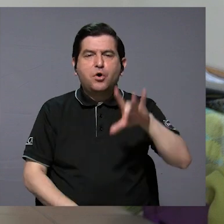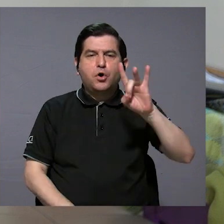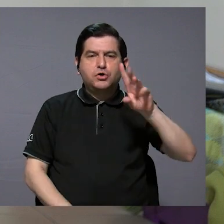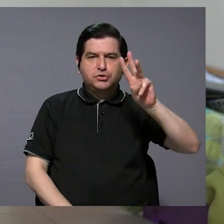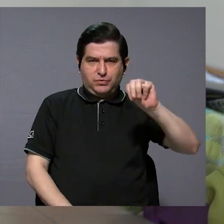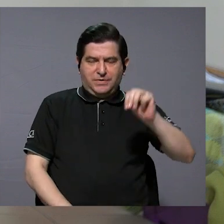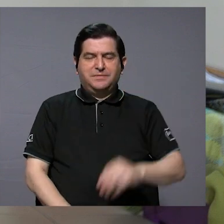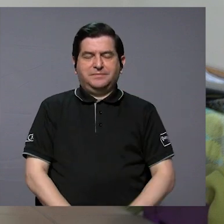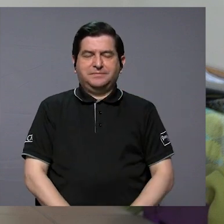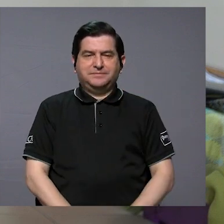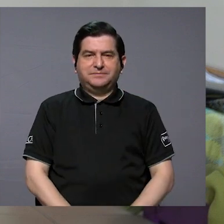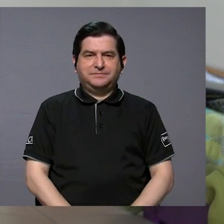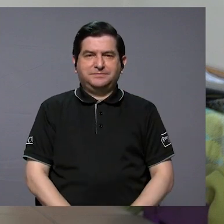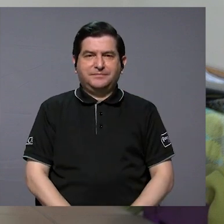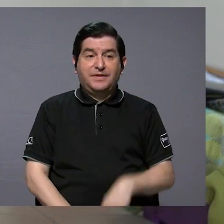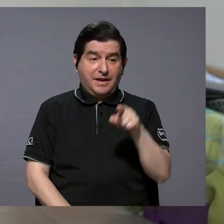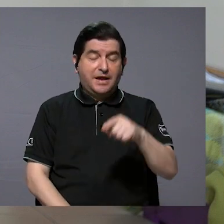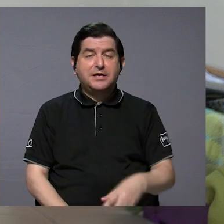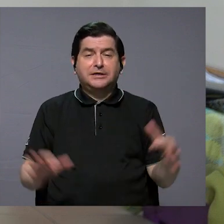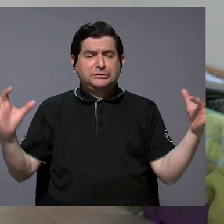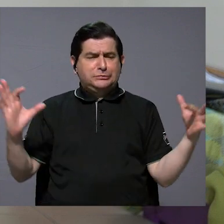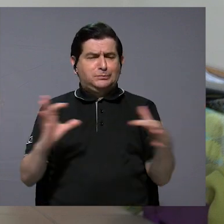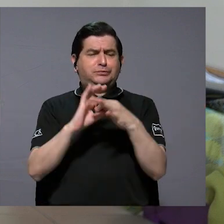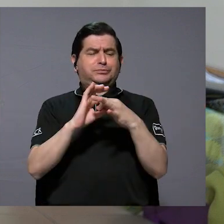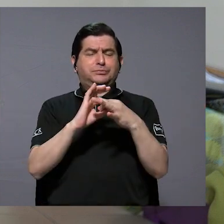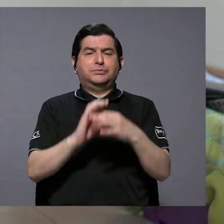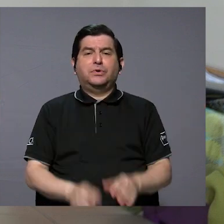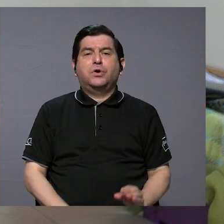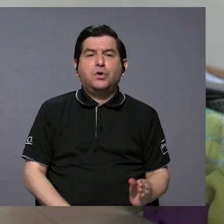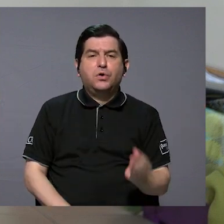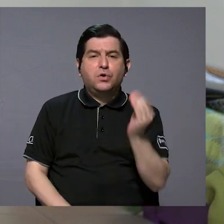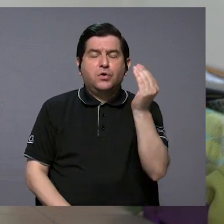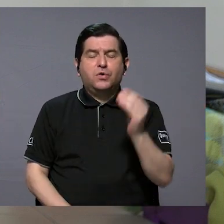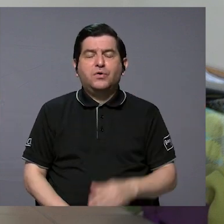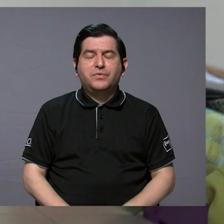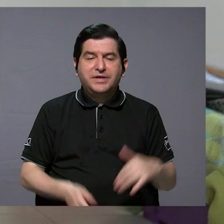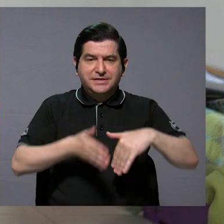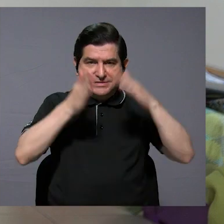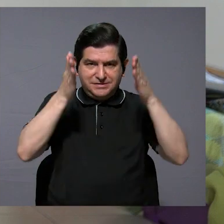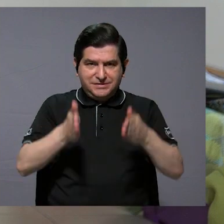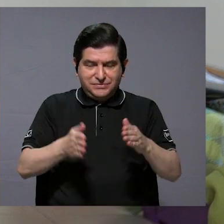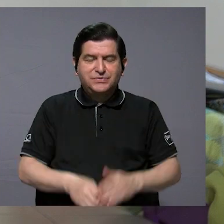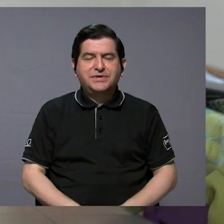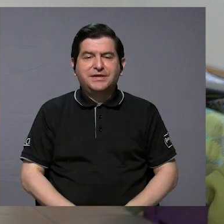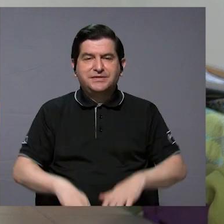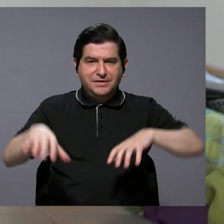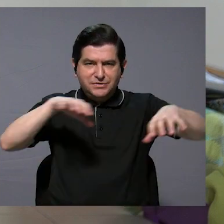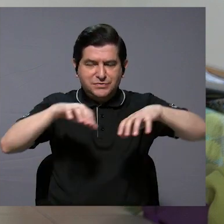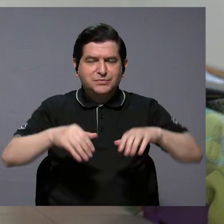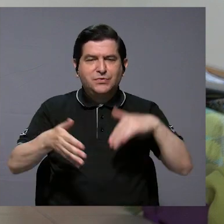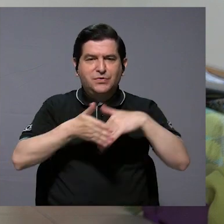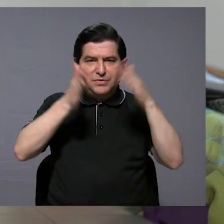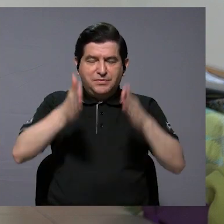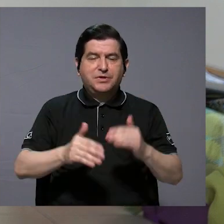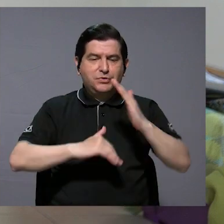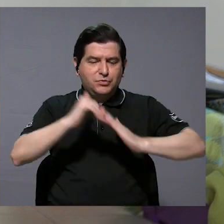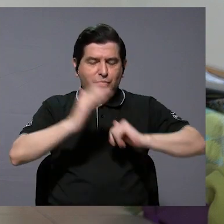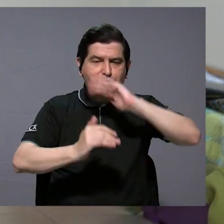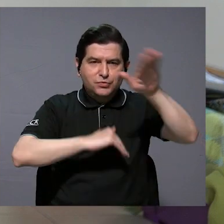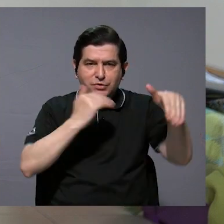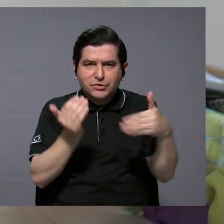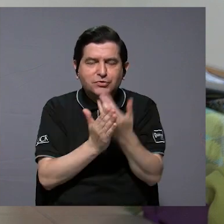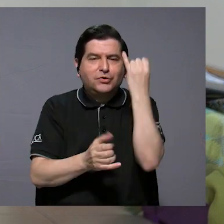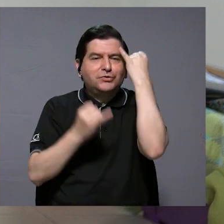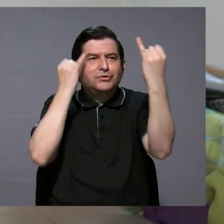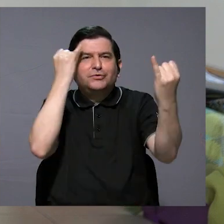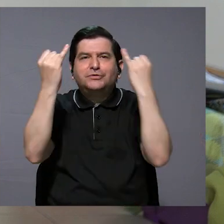al 8M, que además están súper conectadas con chicas del movimiento estudiantil con las que hemos venido